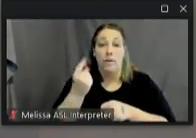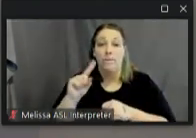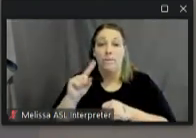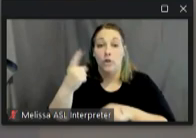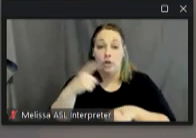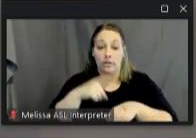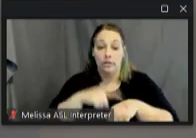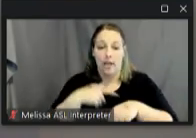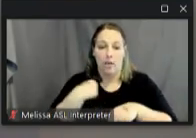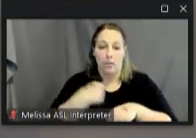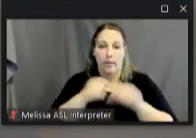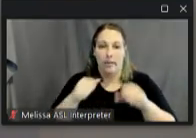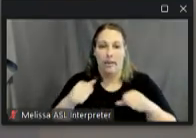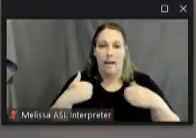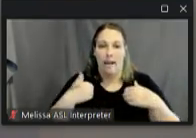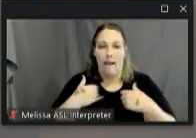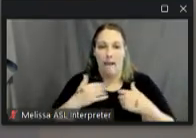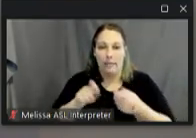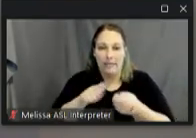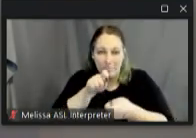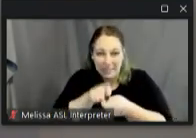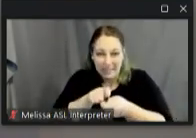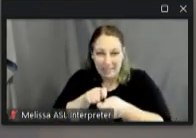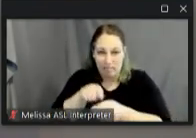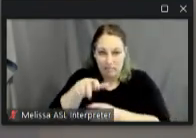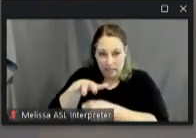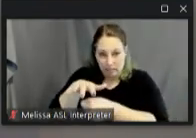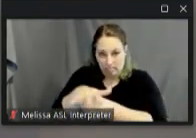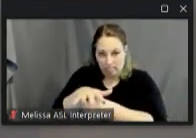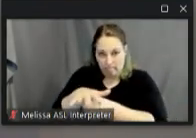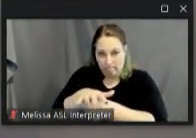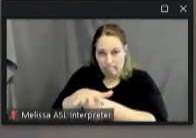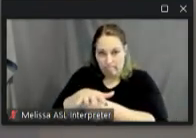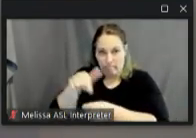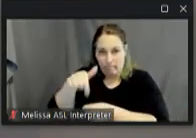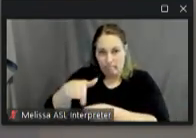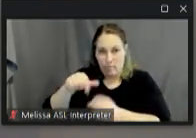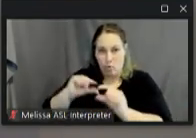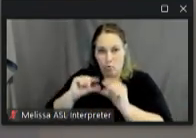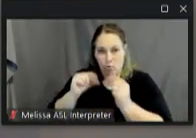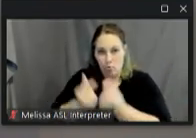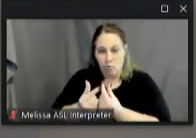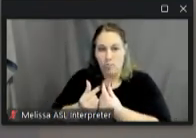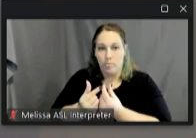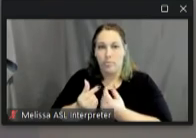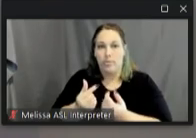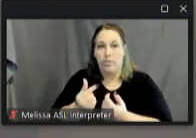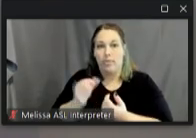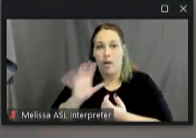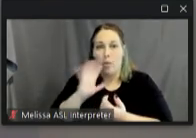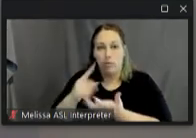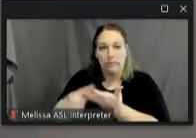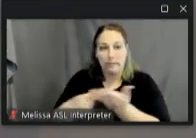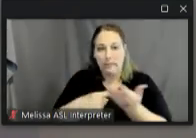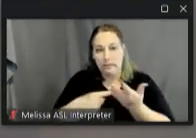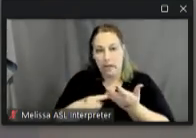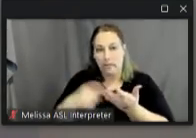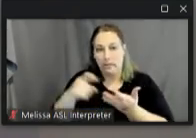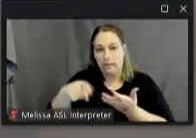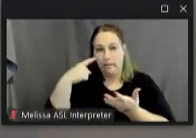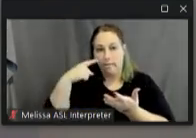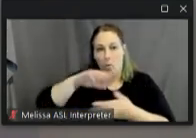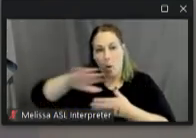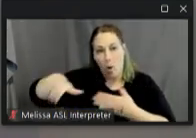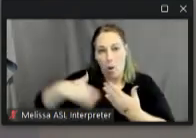manera para poder garantizar el desarrollo progresivo de los derechos de las mujeres y niñas en Honduras.